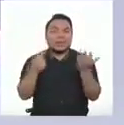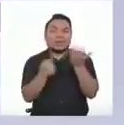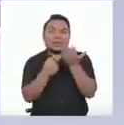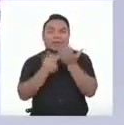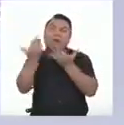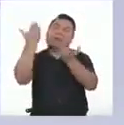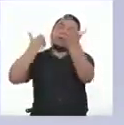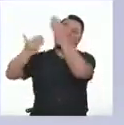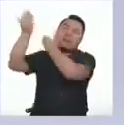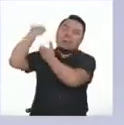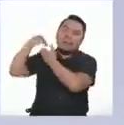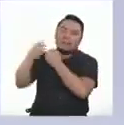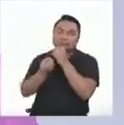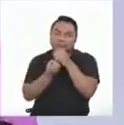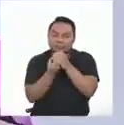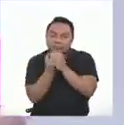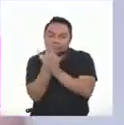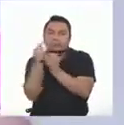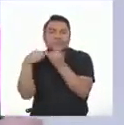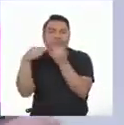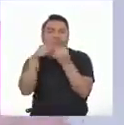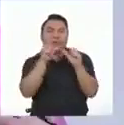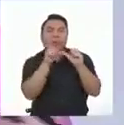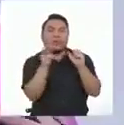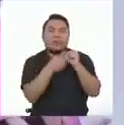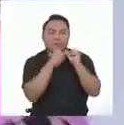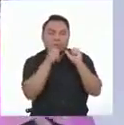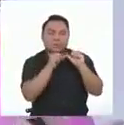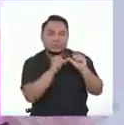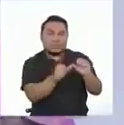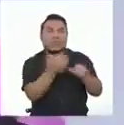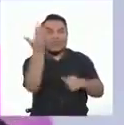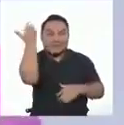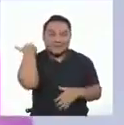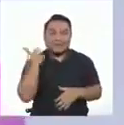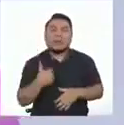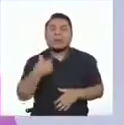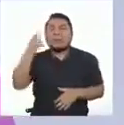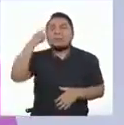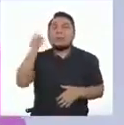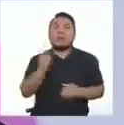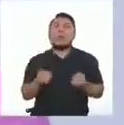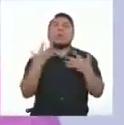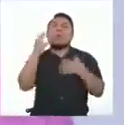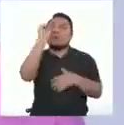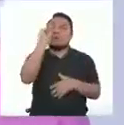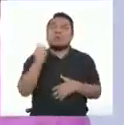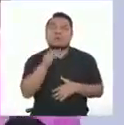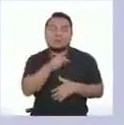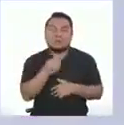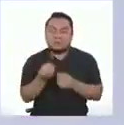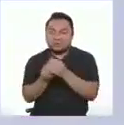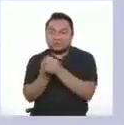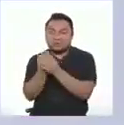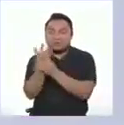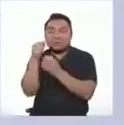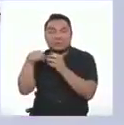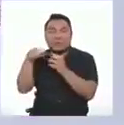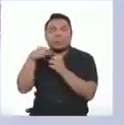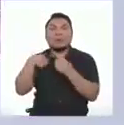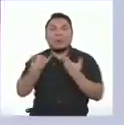tecnologías ancestrales y de los germinados. Yo no tenía mucha idea de cuál es el porcentaje de proteína que tienen los germinados, pero